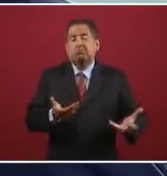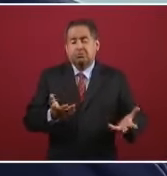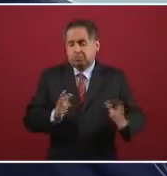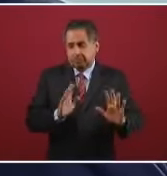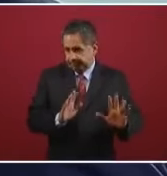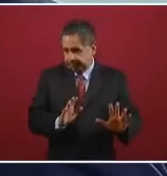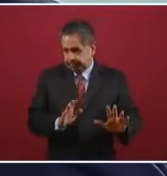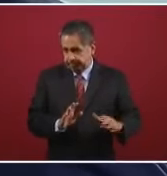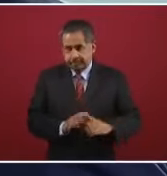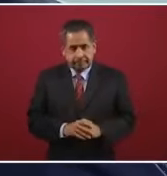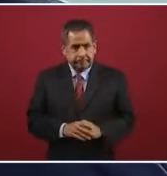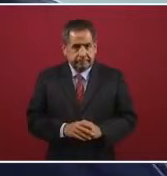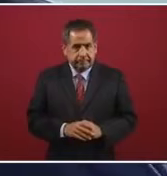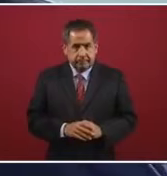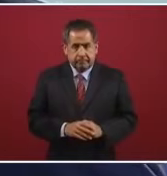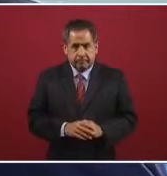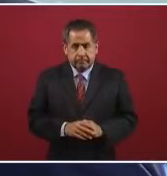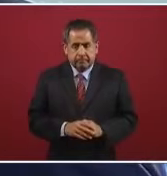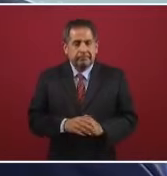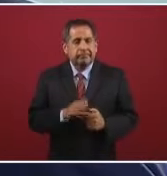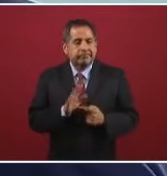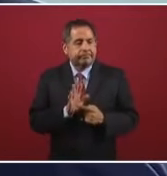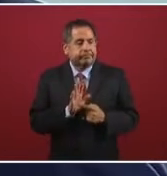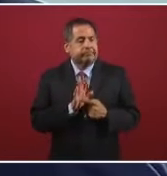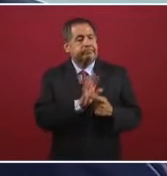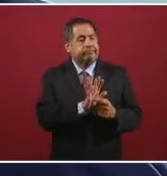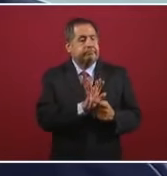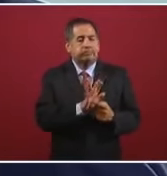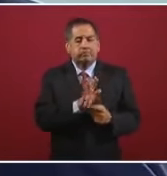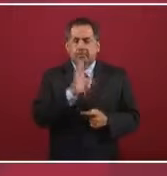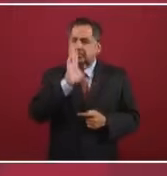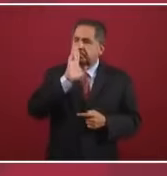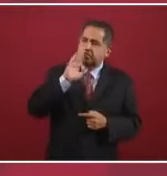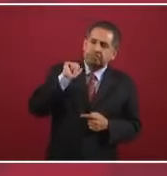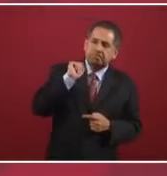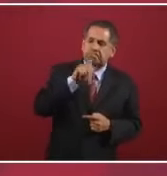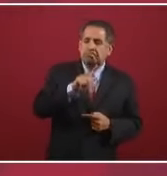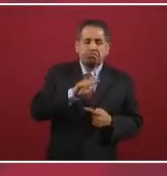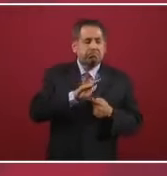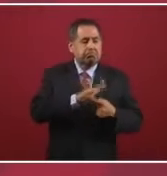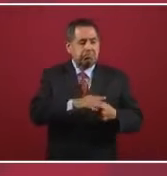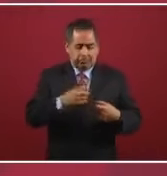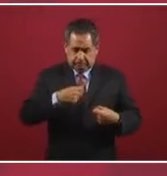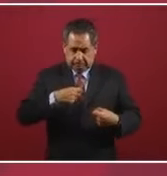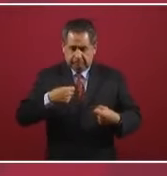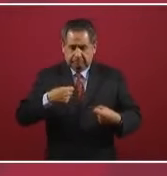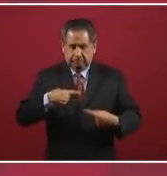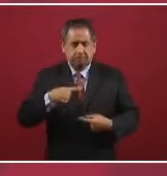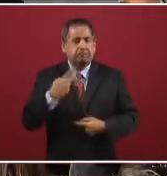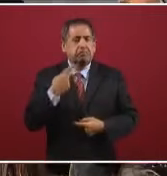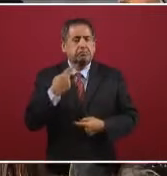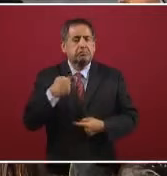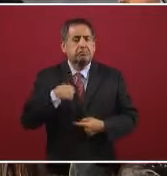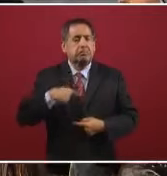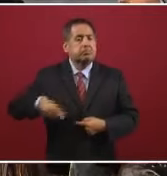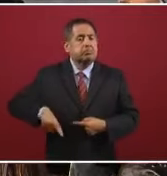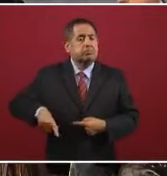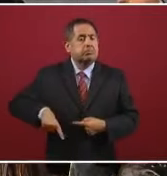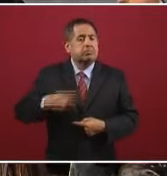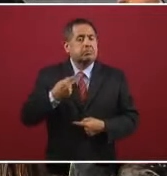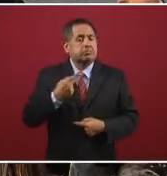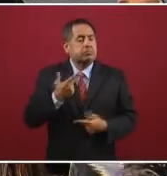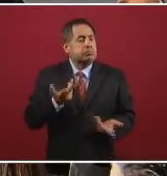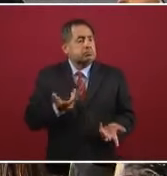pero el mal ejemplo acerca de las facturas falsas lo daba el